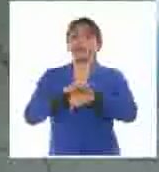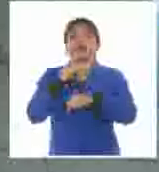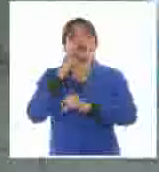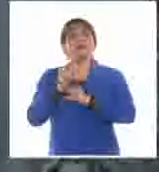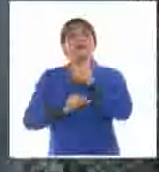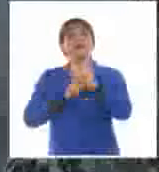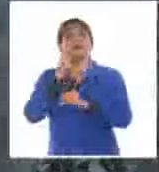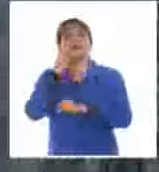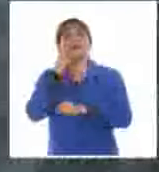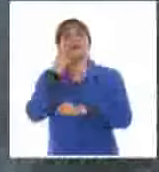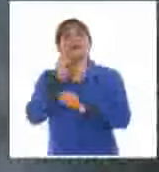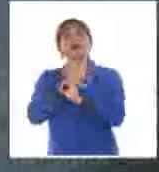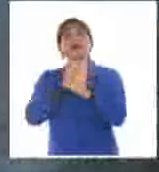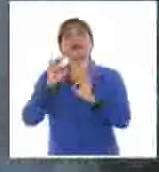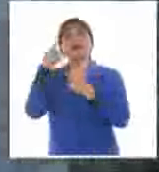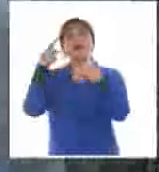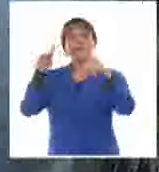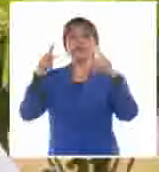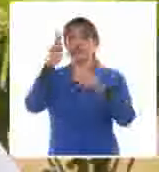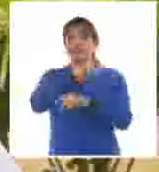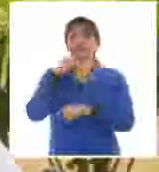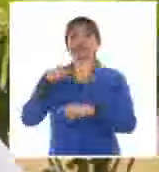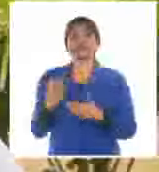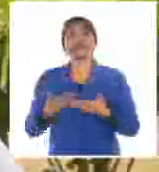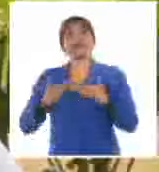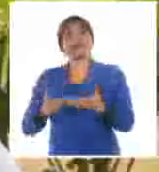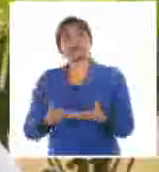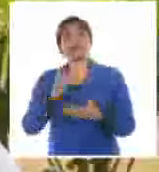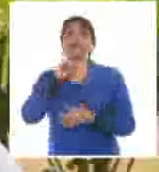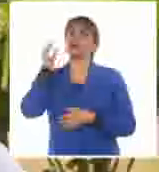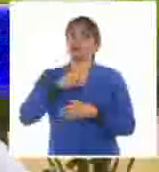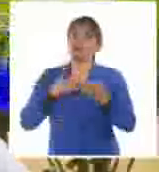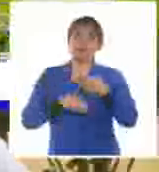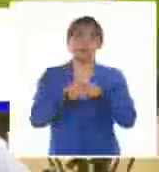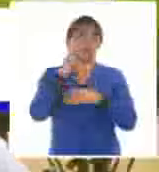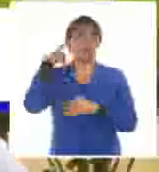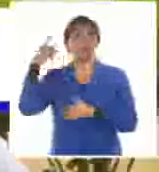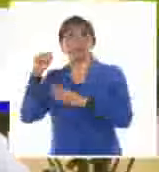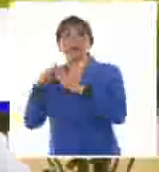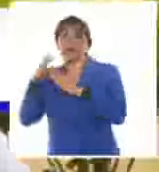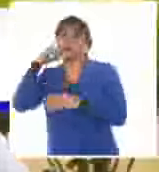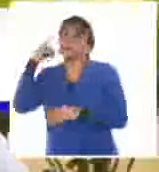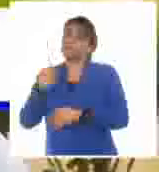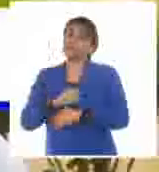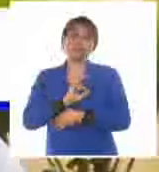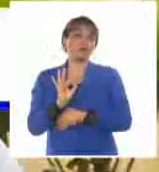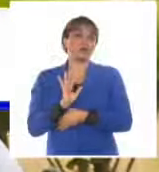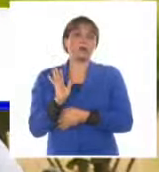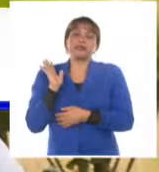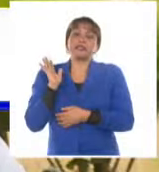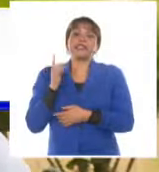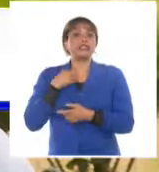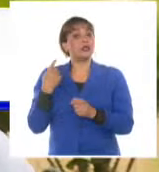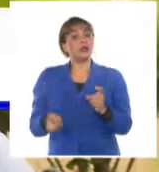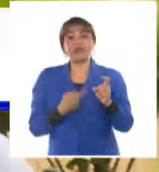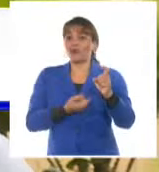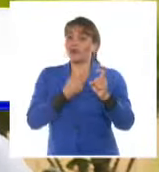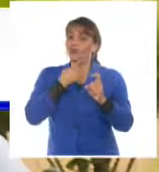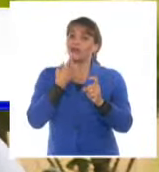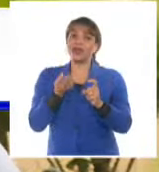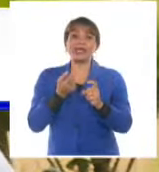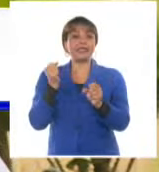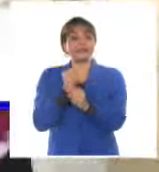de la calidad que tienen esos profesionales, de la entrega. Ellos saben cuándo entran, pero no cuándo salen de allí. Se baten ahí luchando